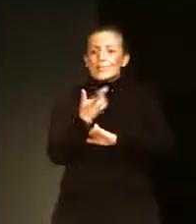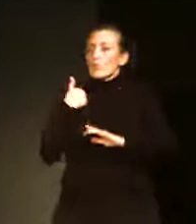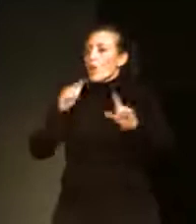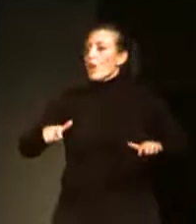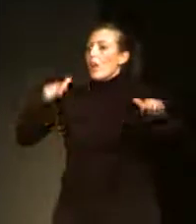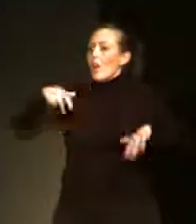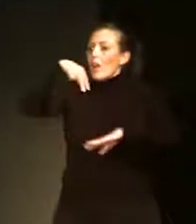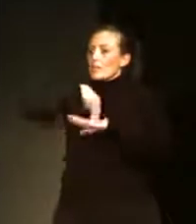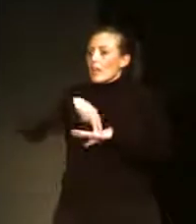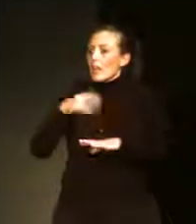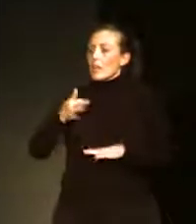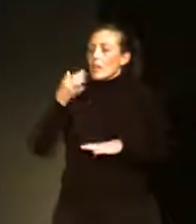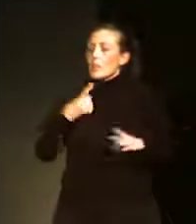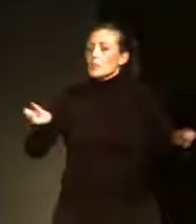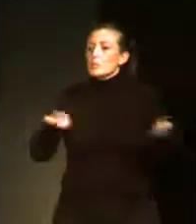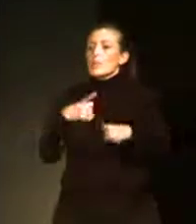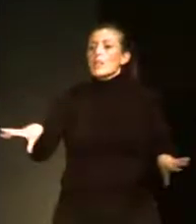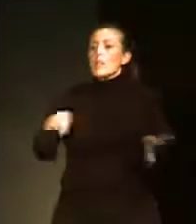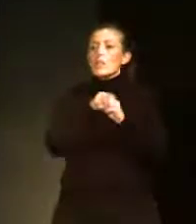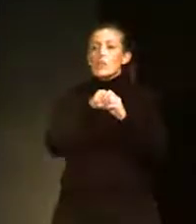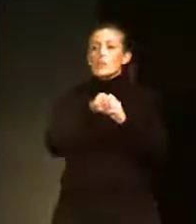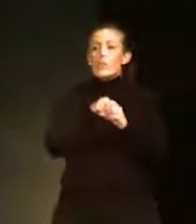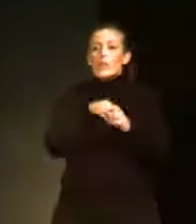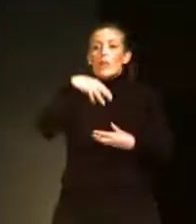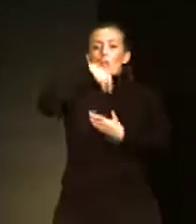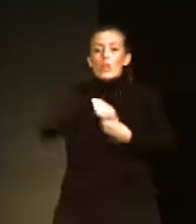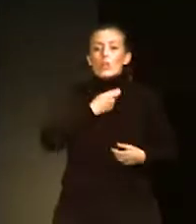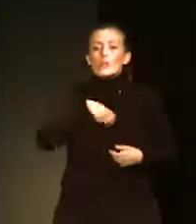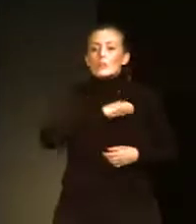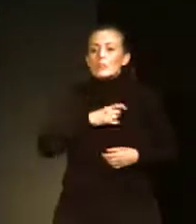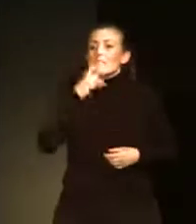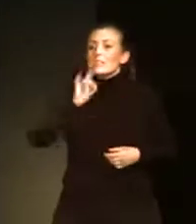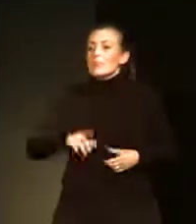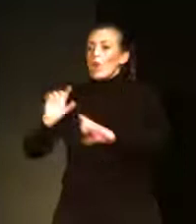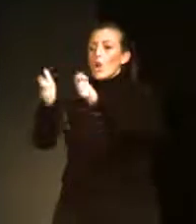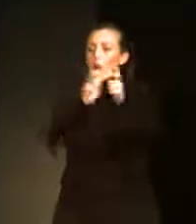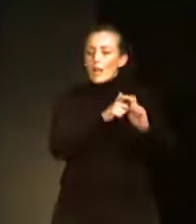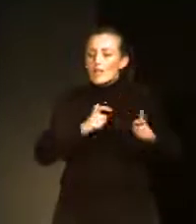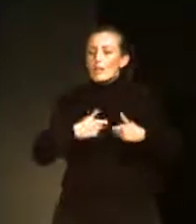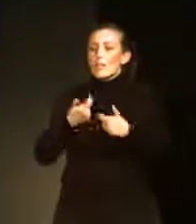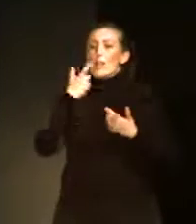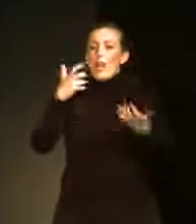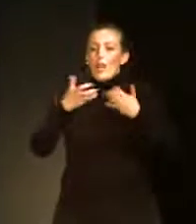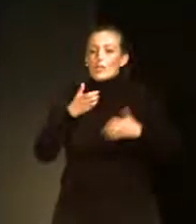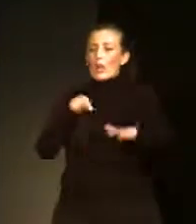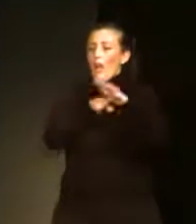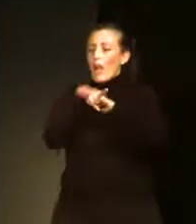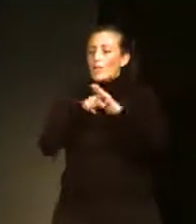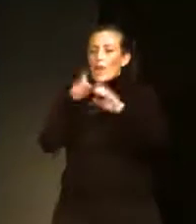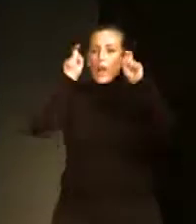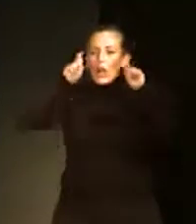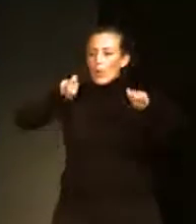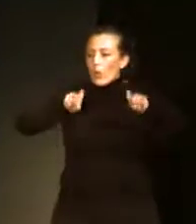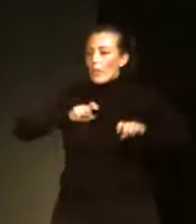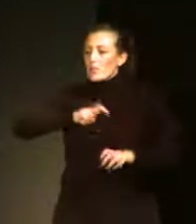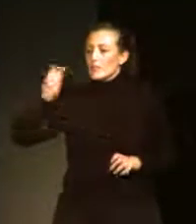y musical inclusiva en España: los colectivos, los artistas, los gestores, los educadores